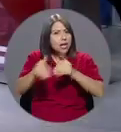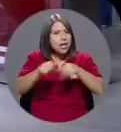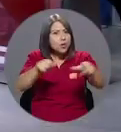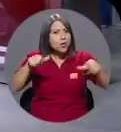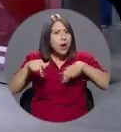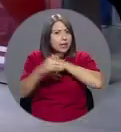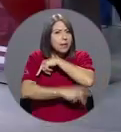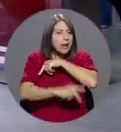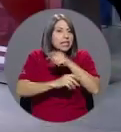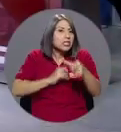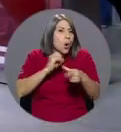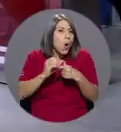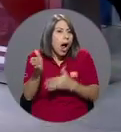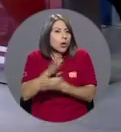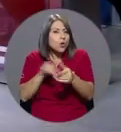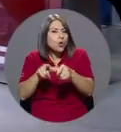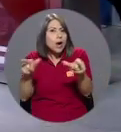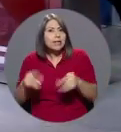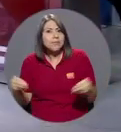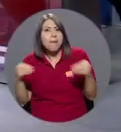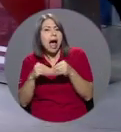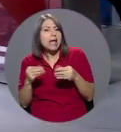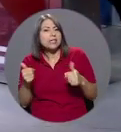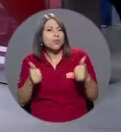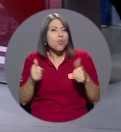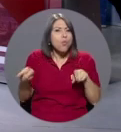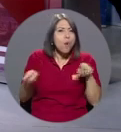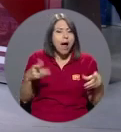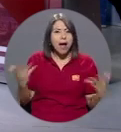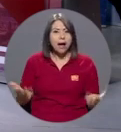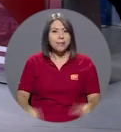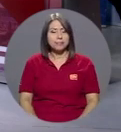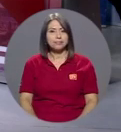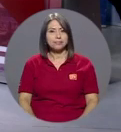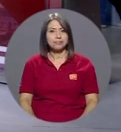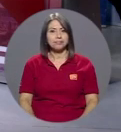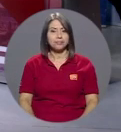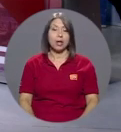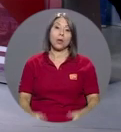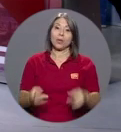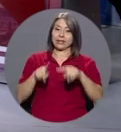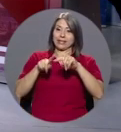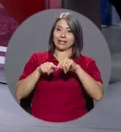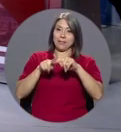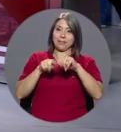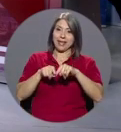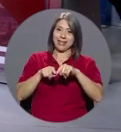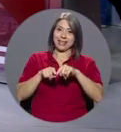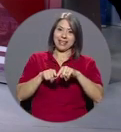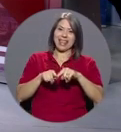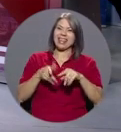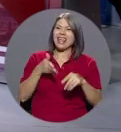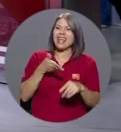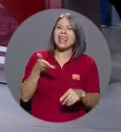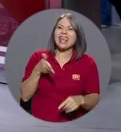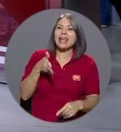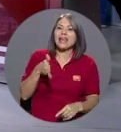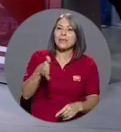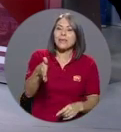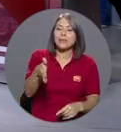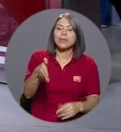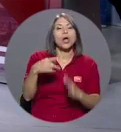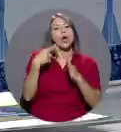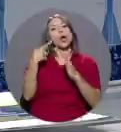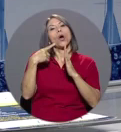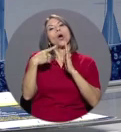Rica o hay zonas que tienen un mayor potencial? Bueno, eso depende de la especie, es cierto,